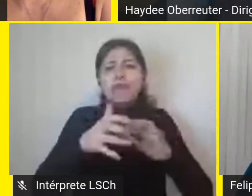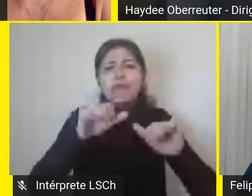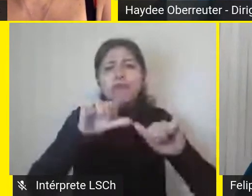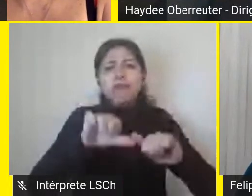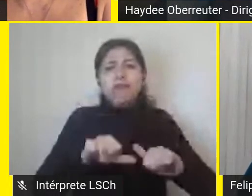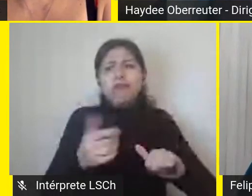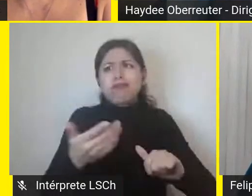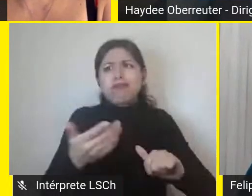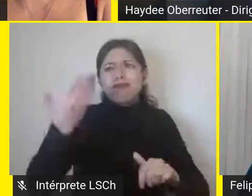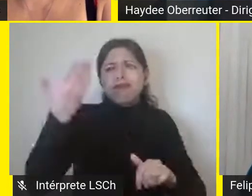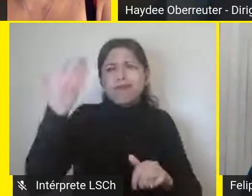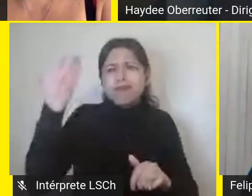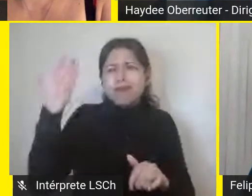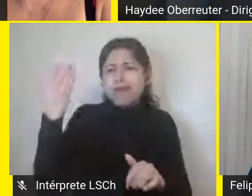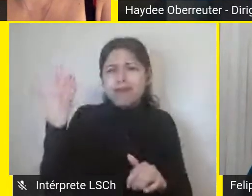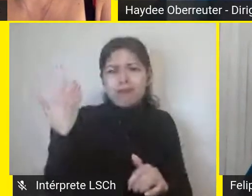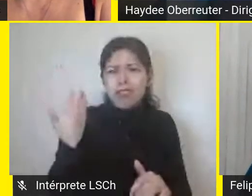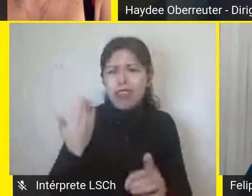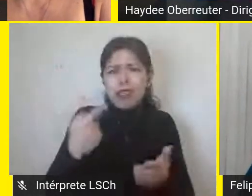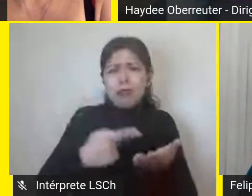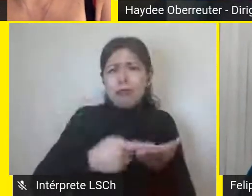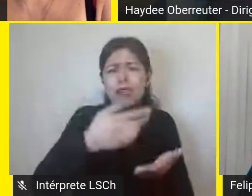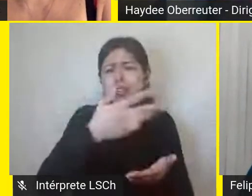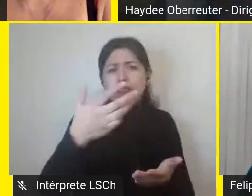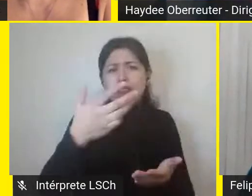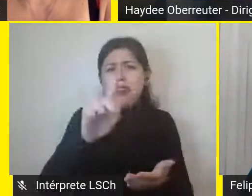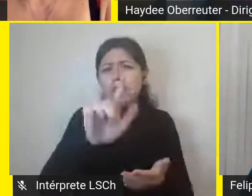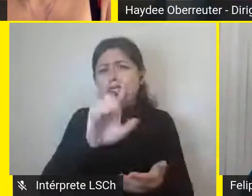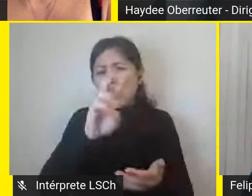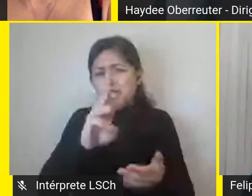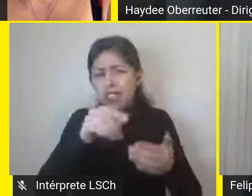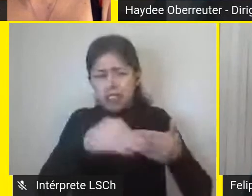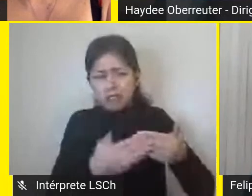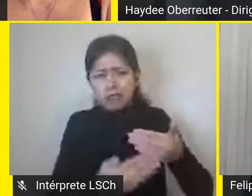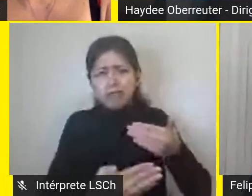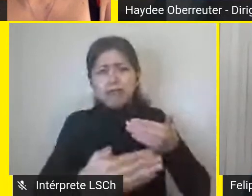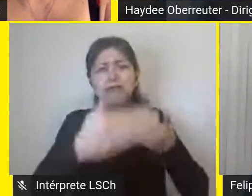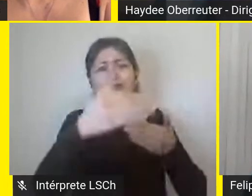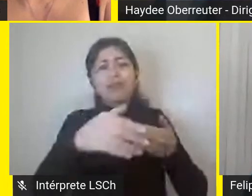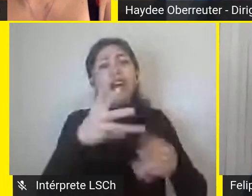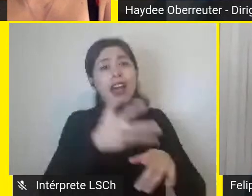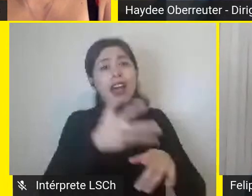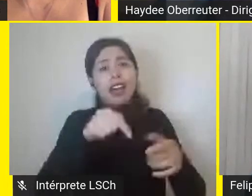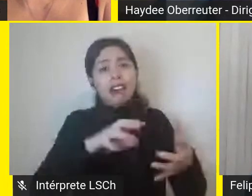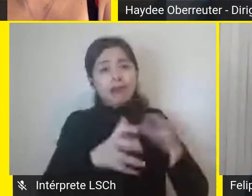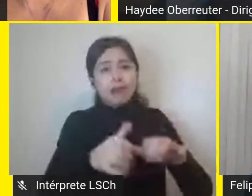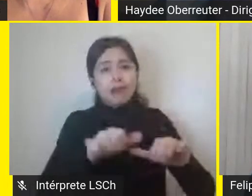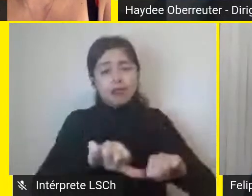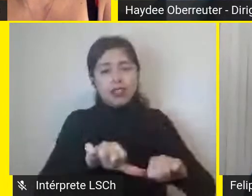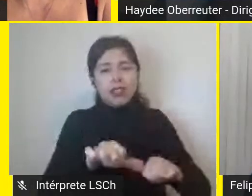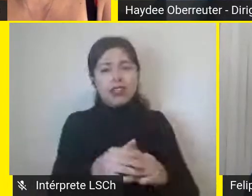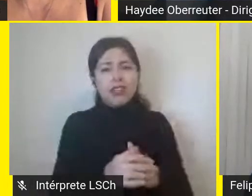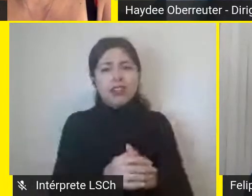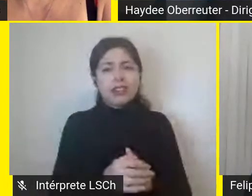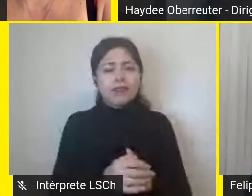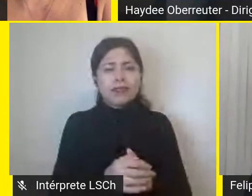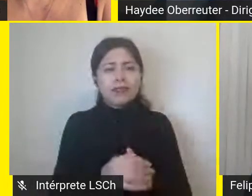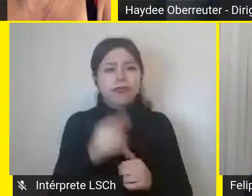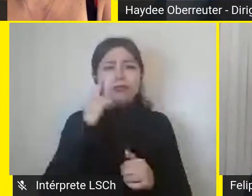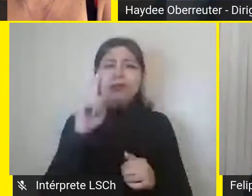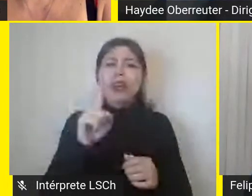desde 1973 en adelante, probablemente, pero que se manifiesta